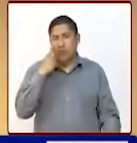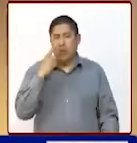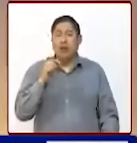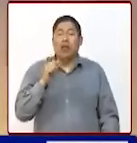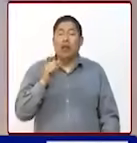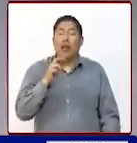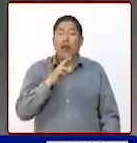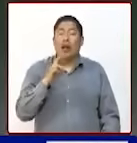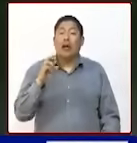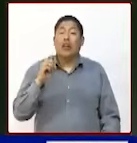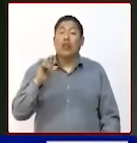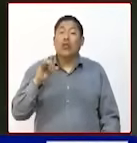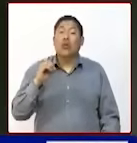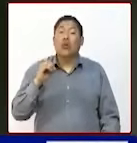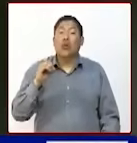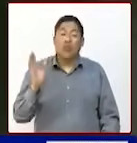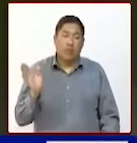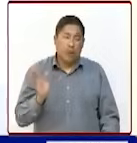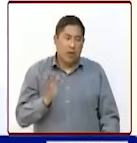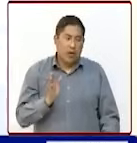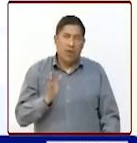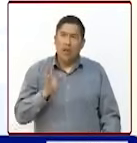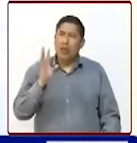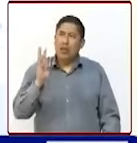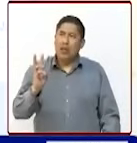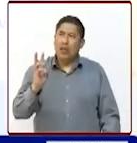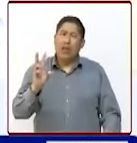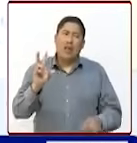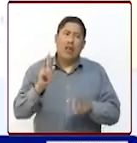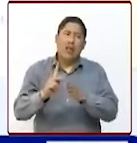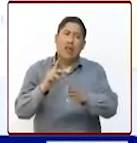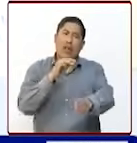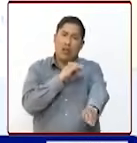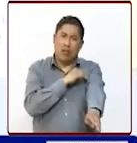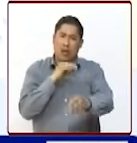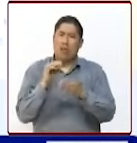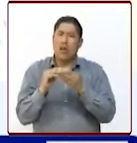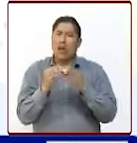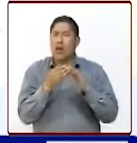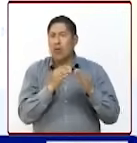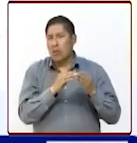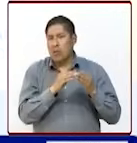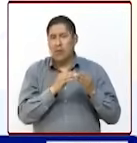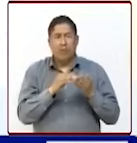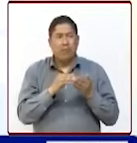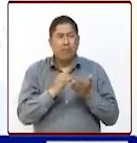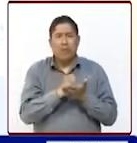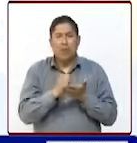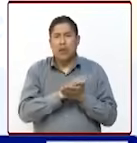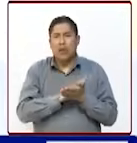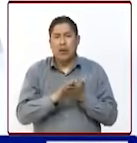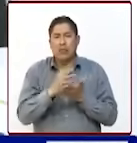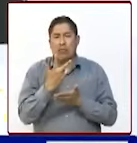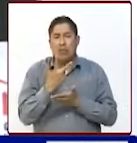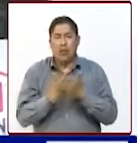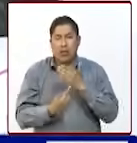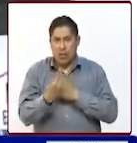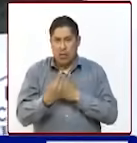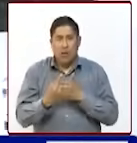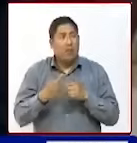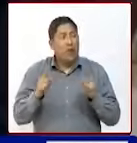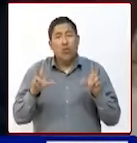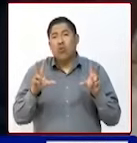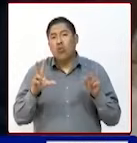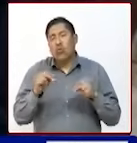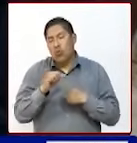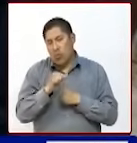como Arroyo Alcantarillado, a 6 kilómetros de la comunidad Santísima Trinidad, sin registro de daños